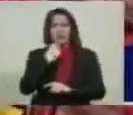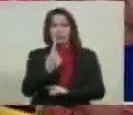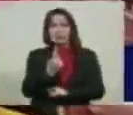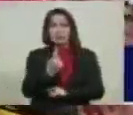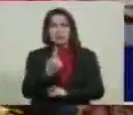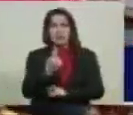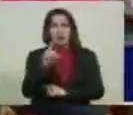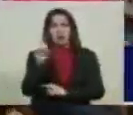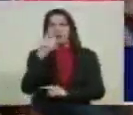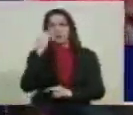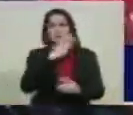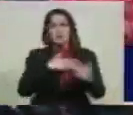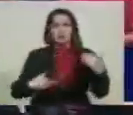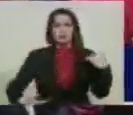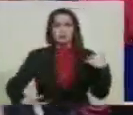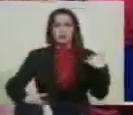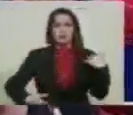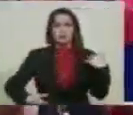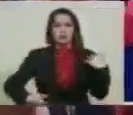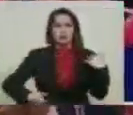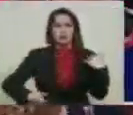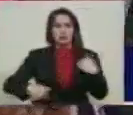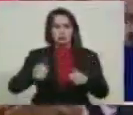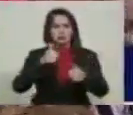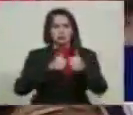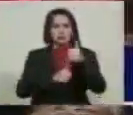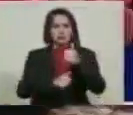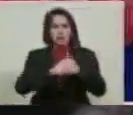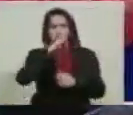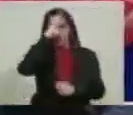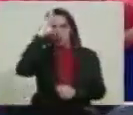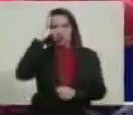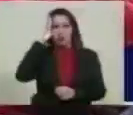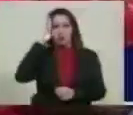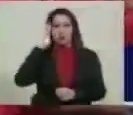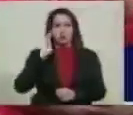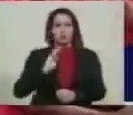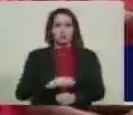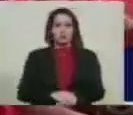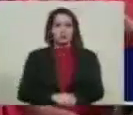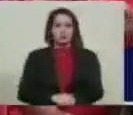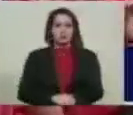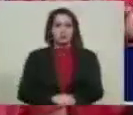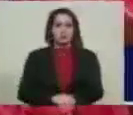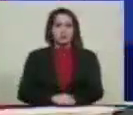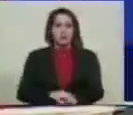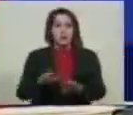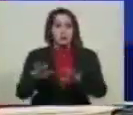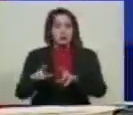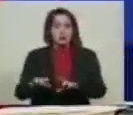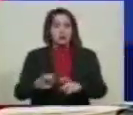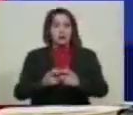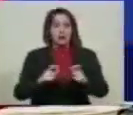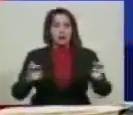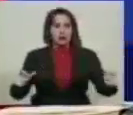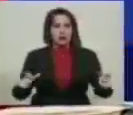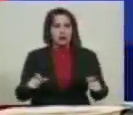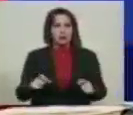primer vicepresidente Diosdado Cabello Rondón, nuestra secretaria general de la